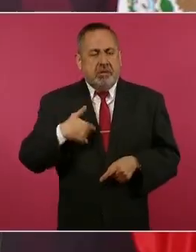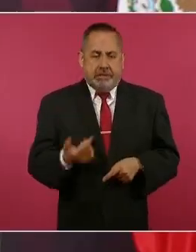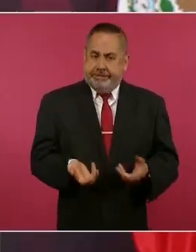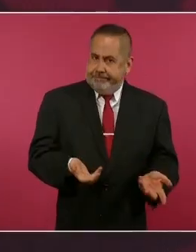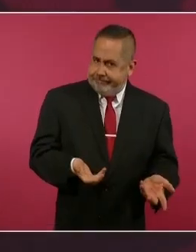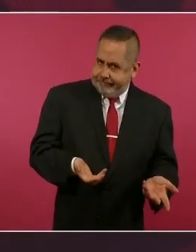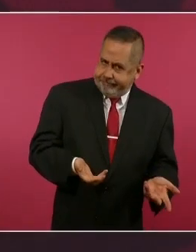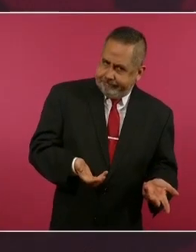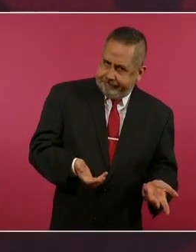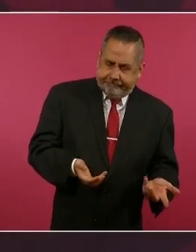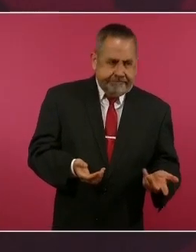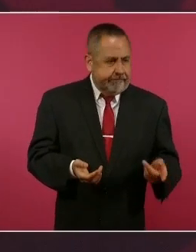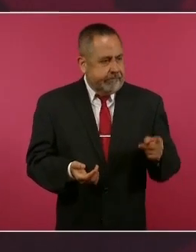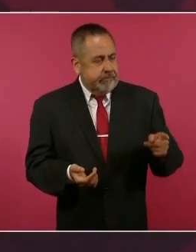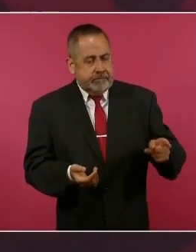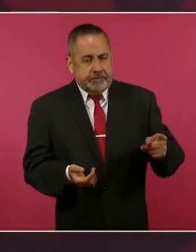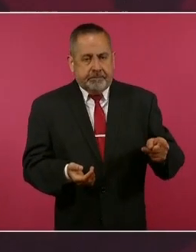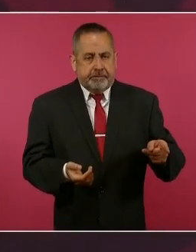para